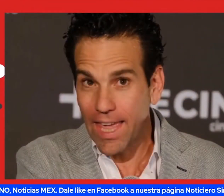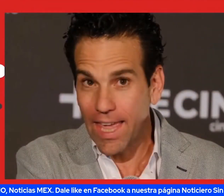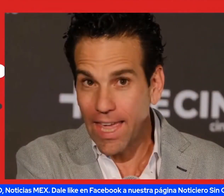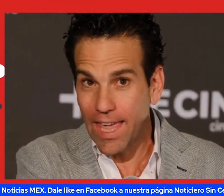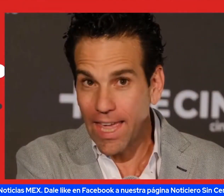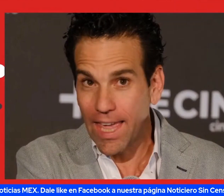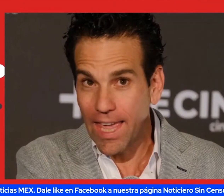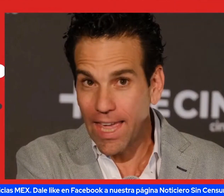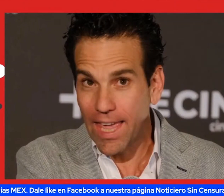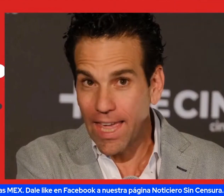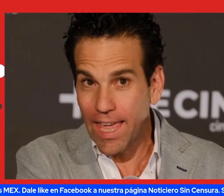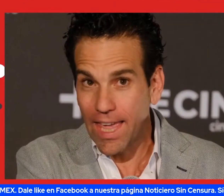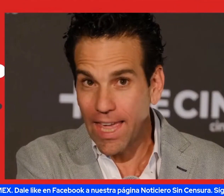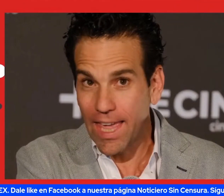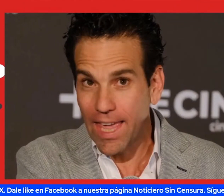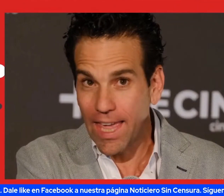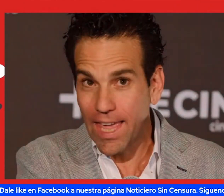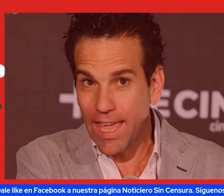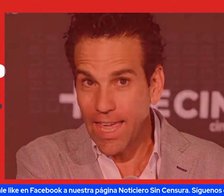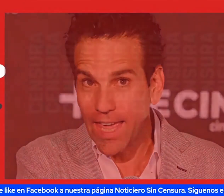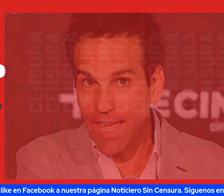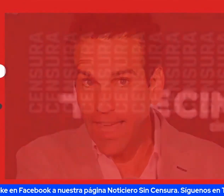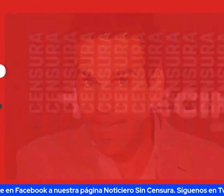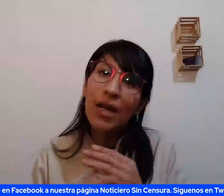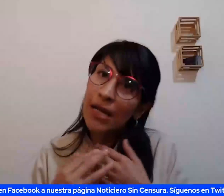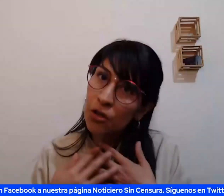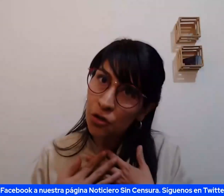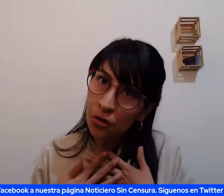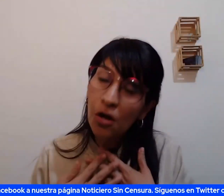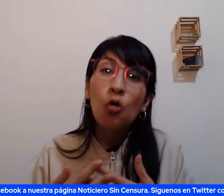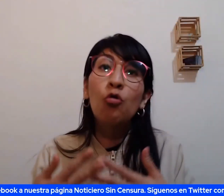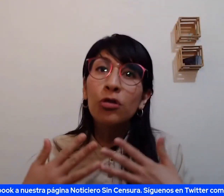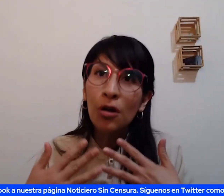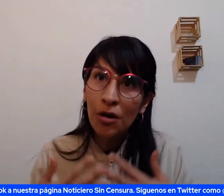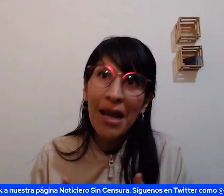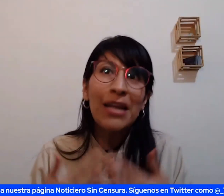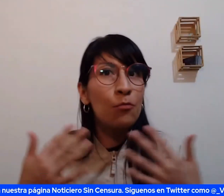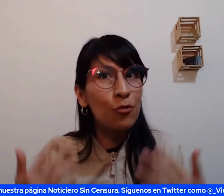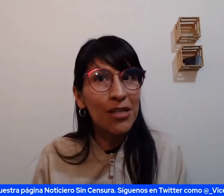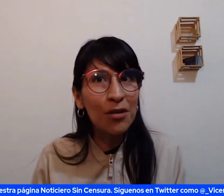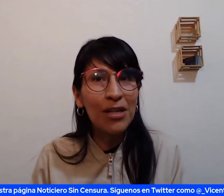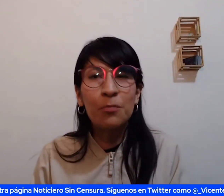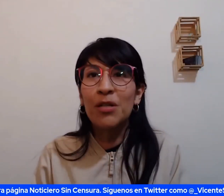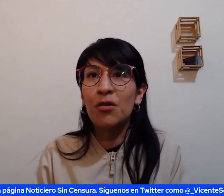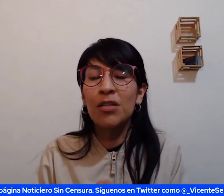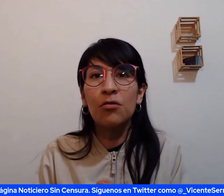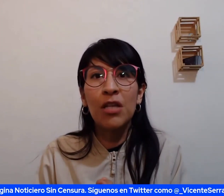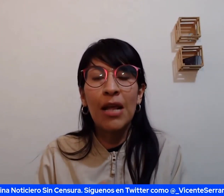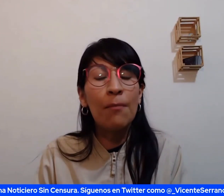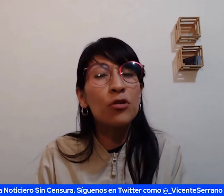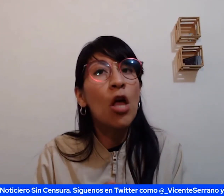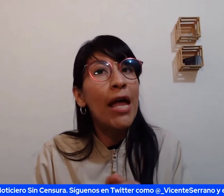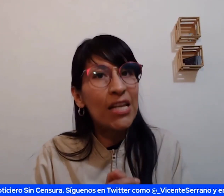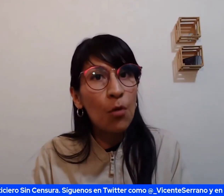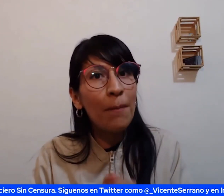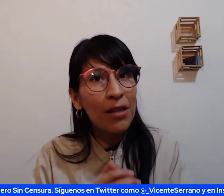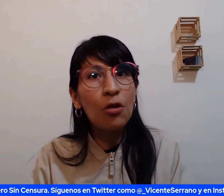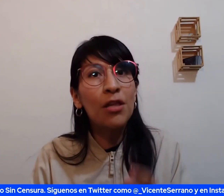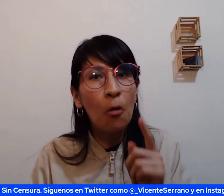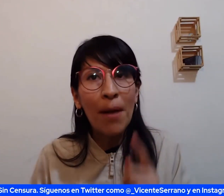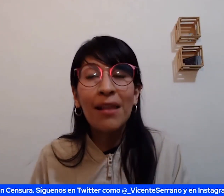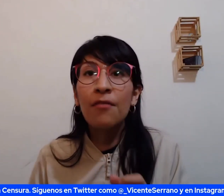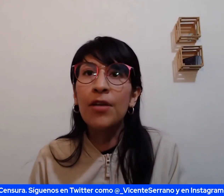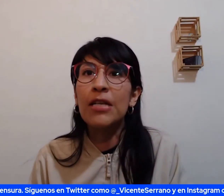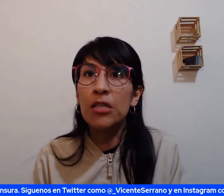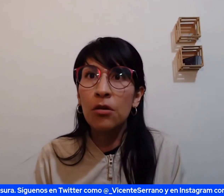Andrés Manuel López Obrador es fundamental, y estamos en un momento en el que yo junto con él y muchas otras personas consideramos es